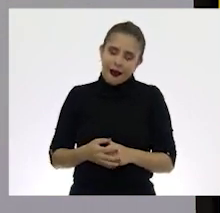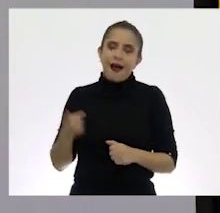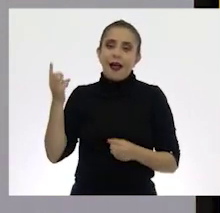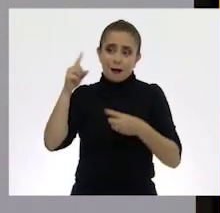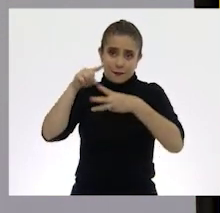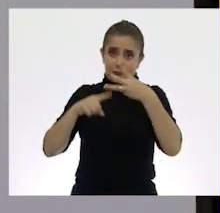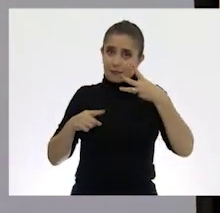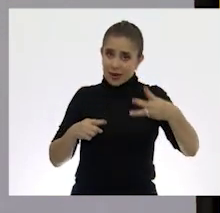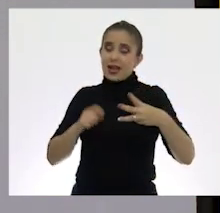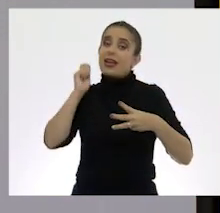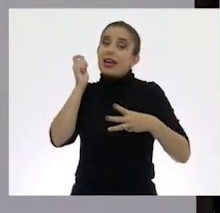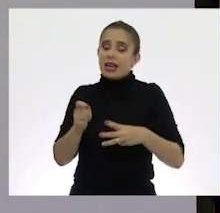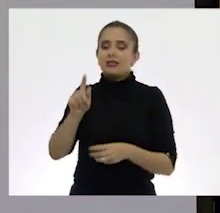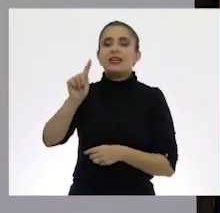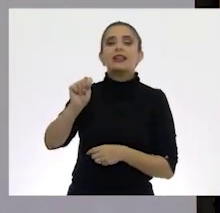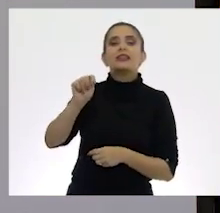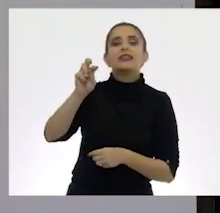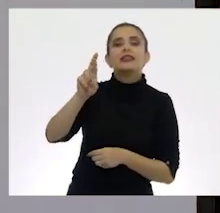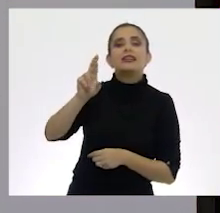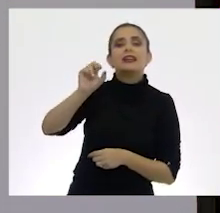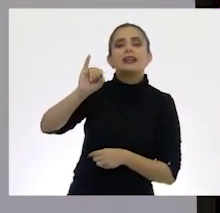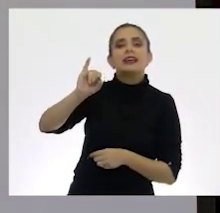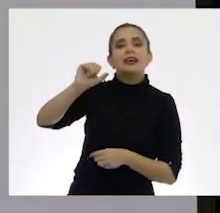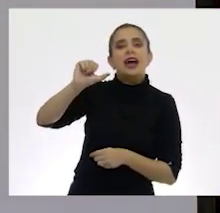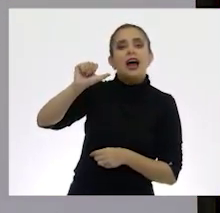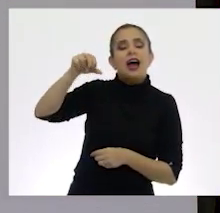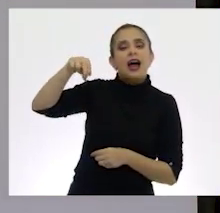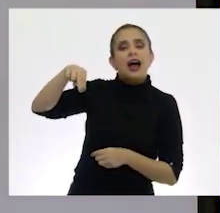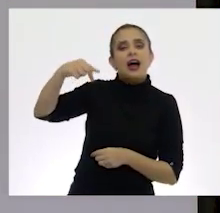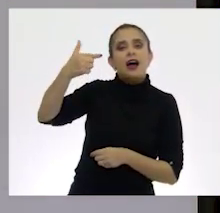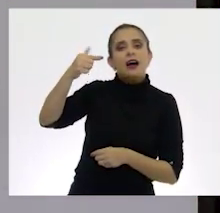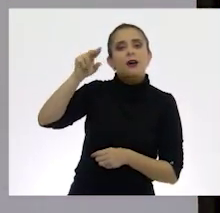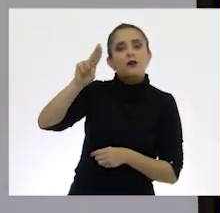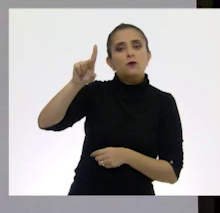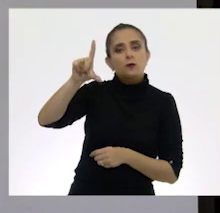¿verdad? Pero ¿qué tienen en común?